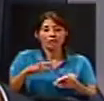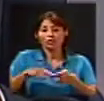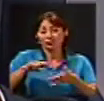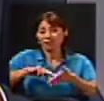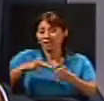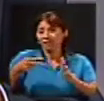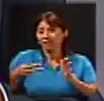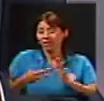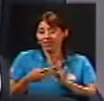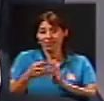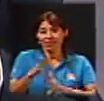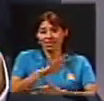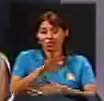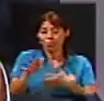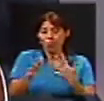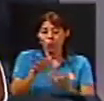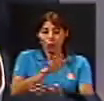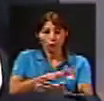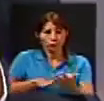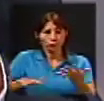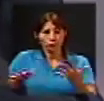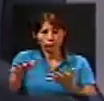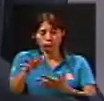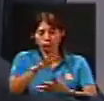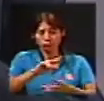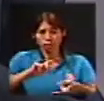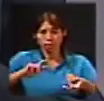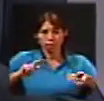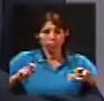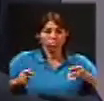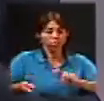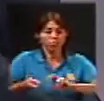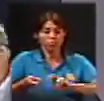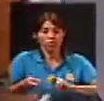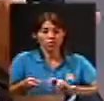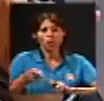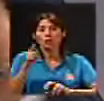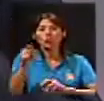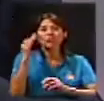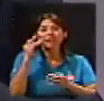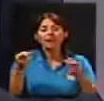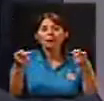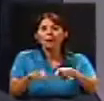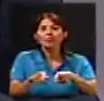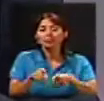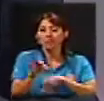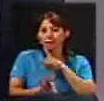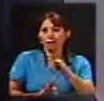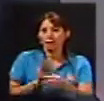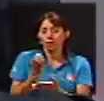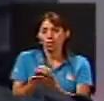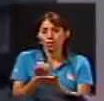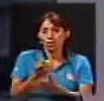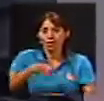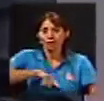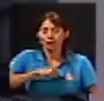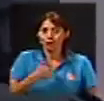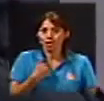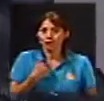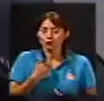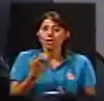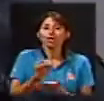muy grande. La distorsión, ¿sabe qué lo hace? El tipo de economía que tenemos, que es una